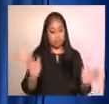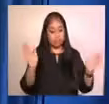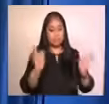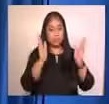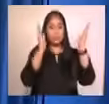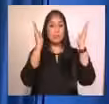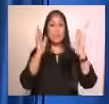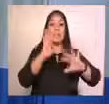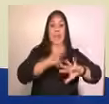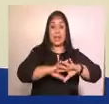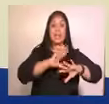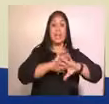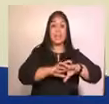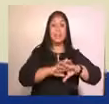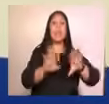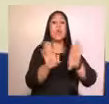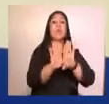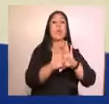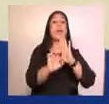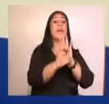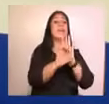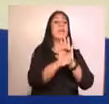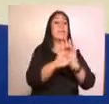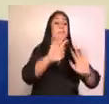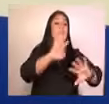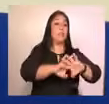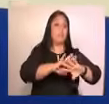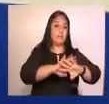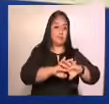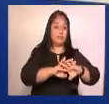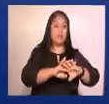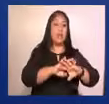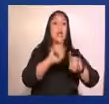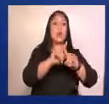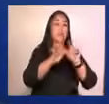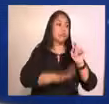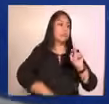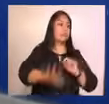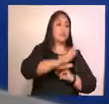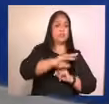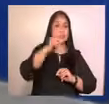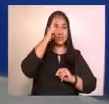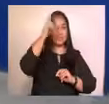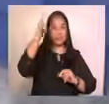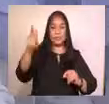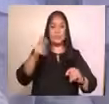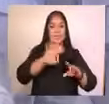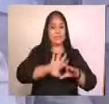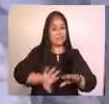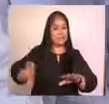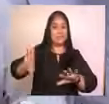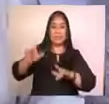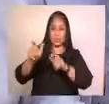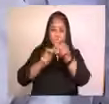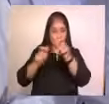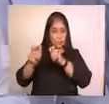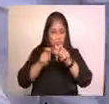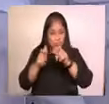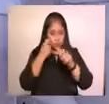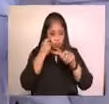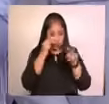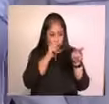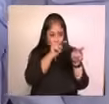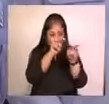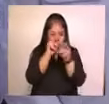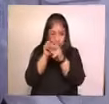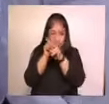la cárcel como modelo penitenciario, con toda una lógica de separación, de control, de seguridad